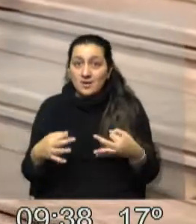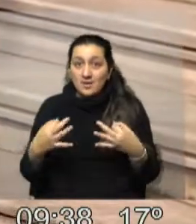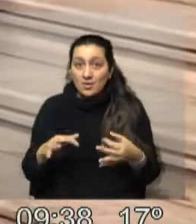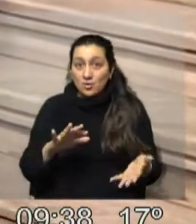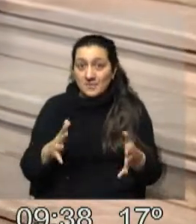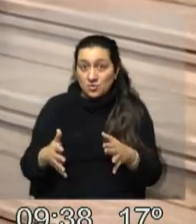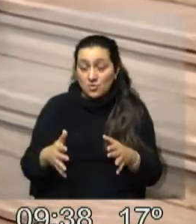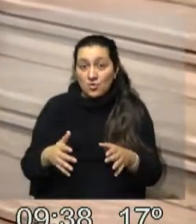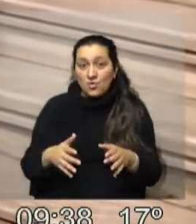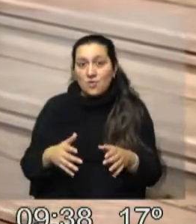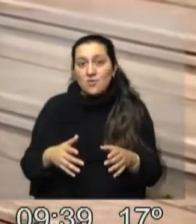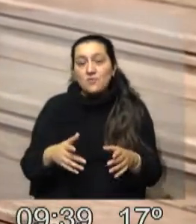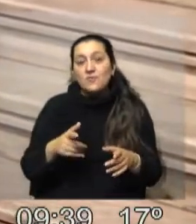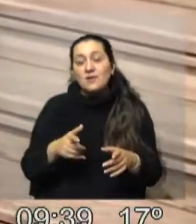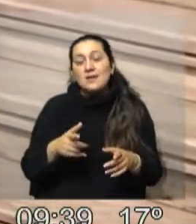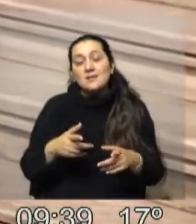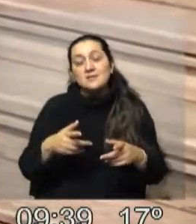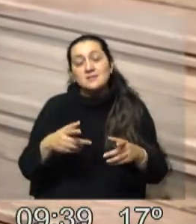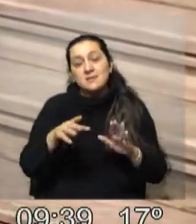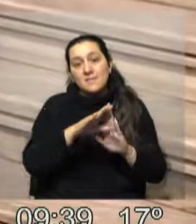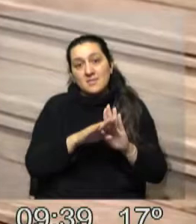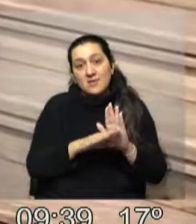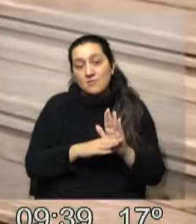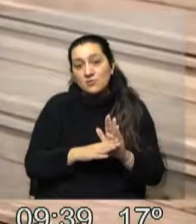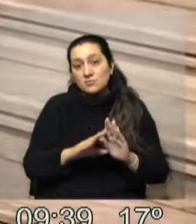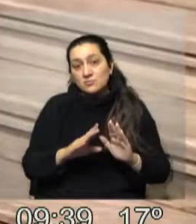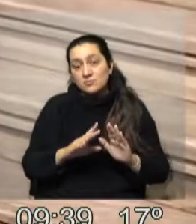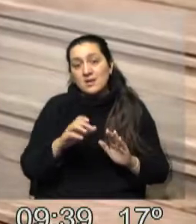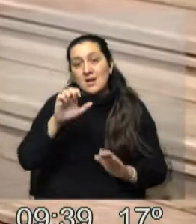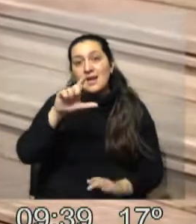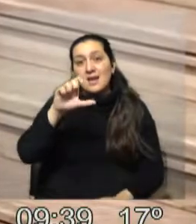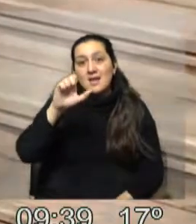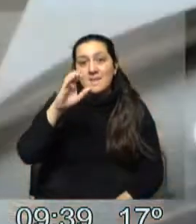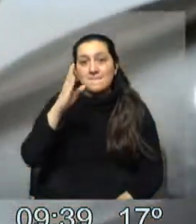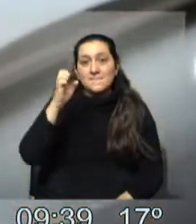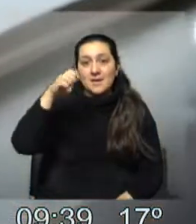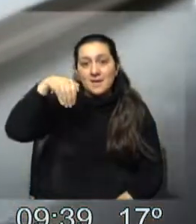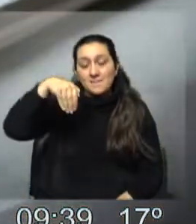fue que las medidas fueron centrales y los LPM tuvieron que acatar